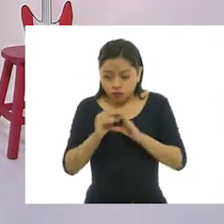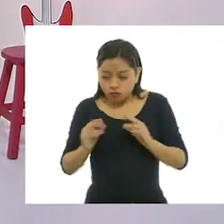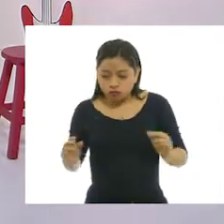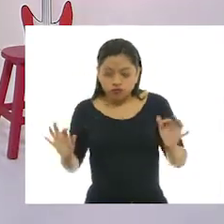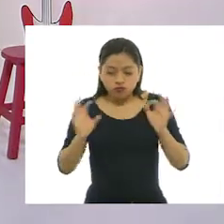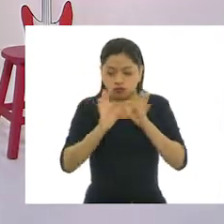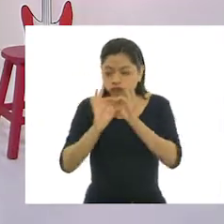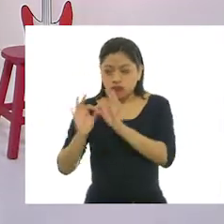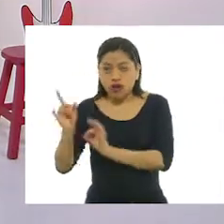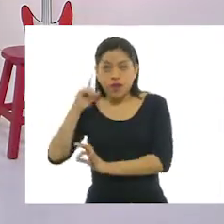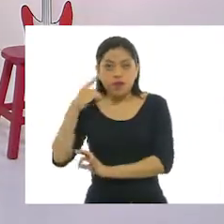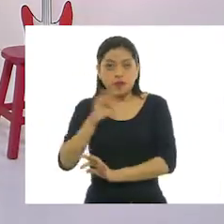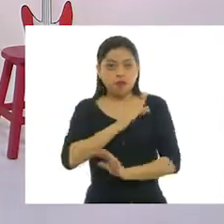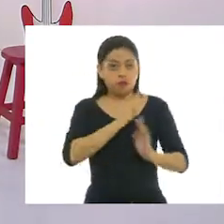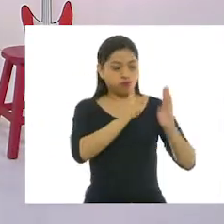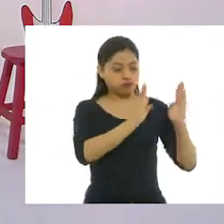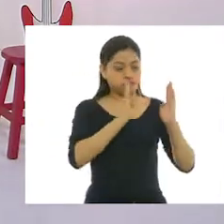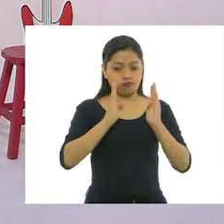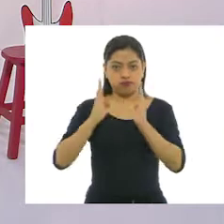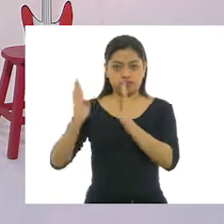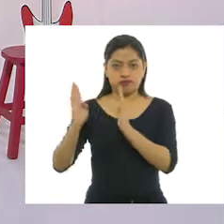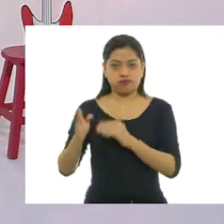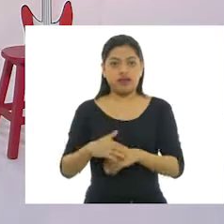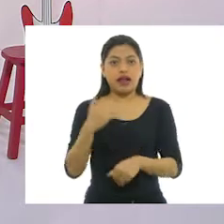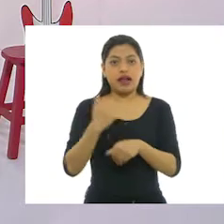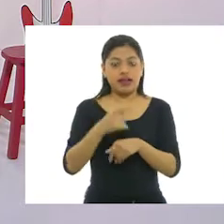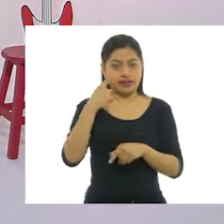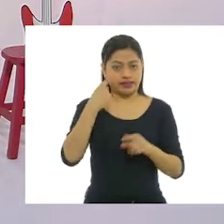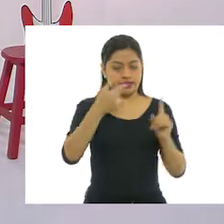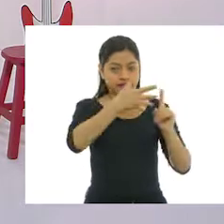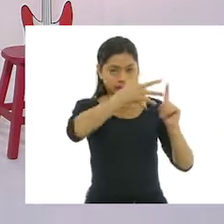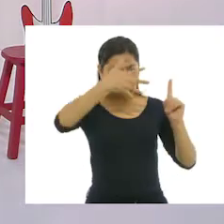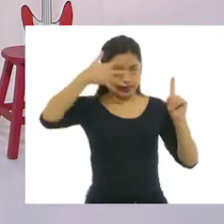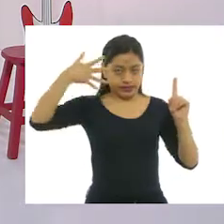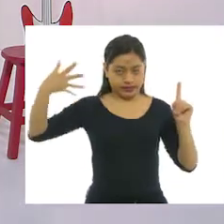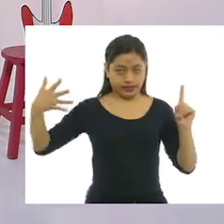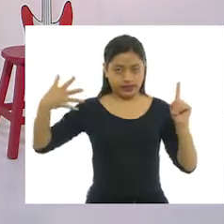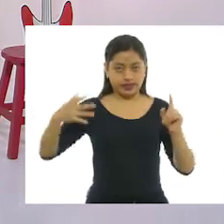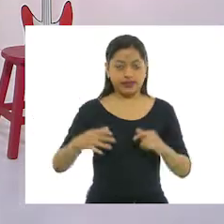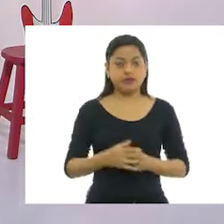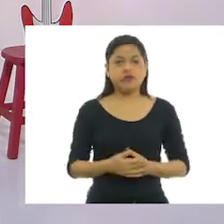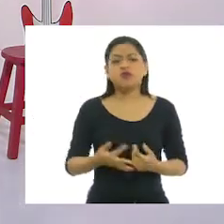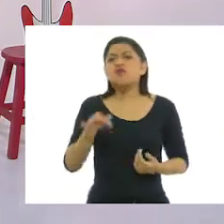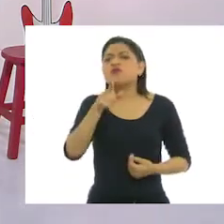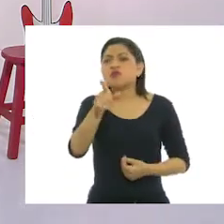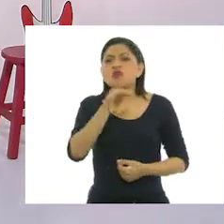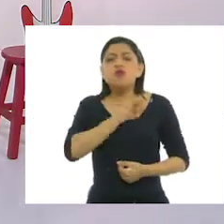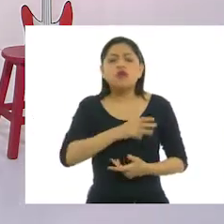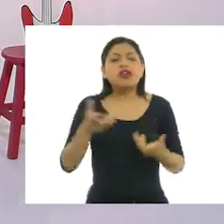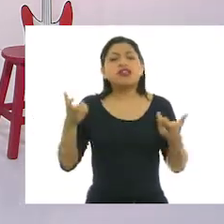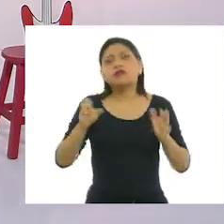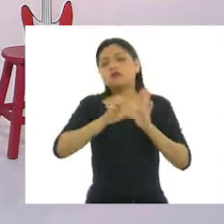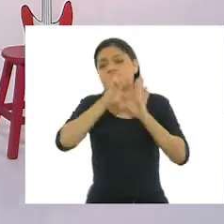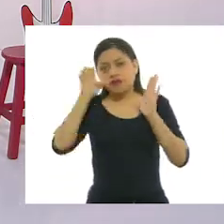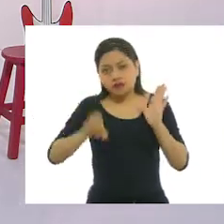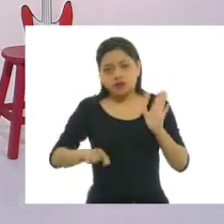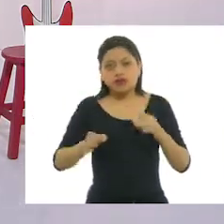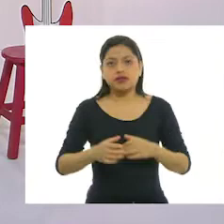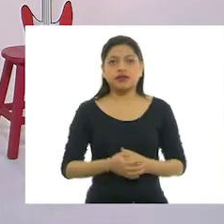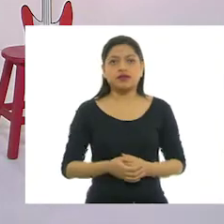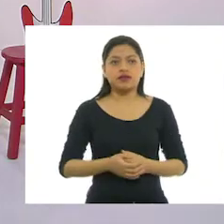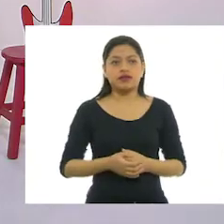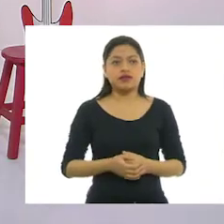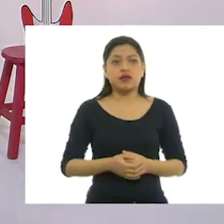ellas. Para rellenar, imaginamos que esto es un compás de 4 cuartos. Entonces podemos agarrar, por ejemplo,